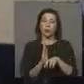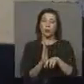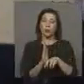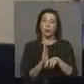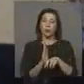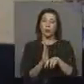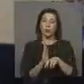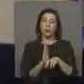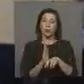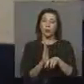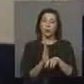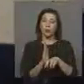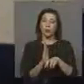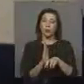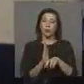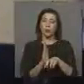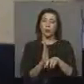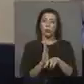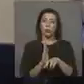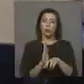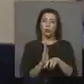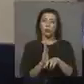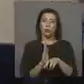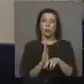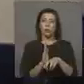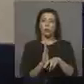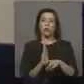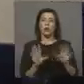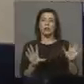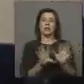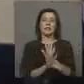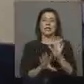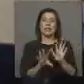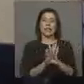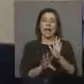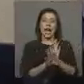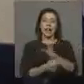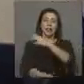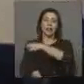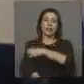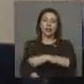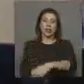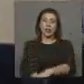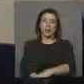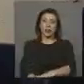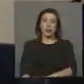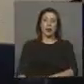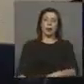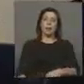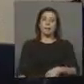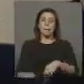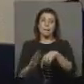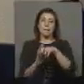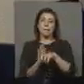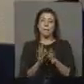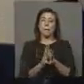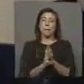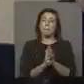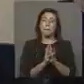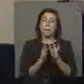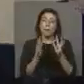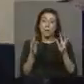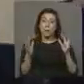el proyecto precisamente, valga la redundancia, de teatro regional. Este es un proyecto de la mayor envergadura.